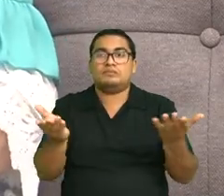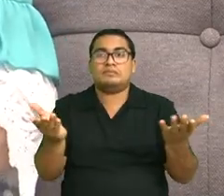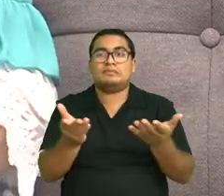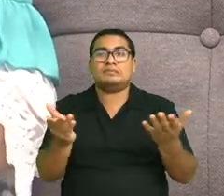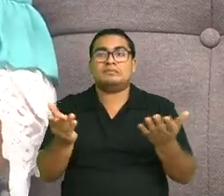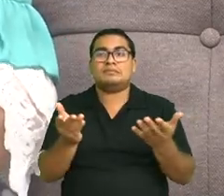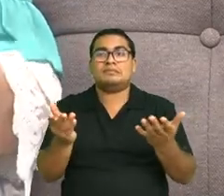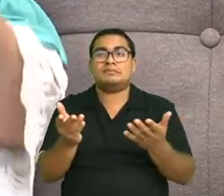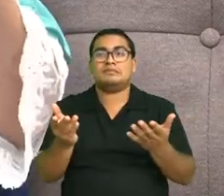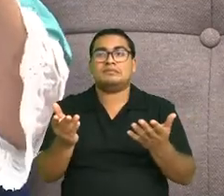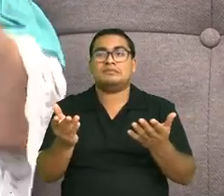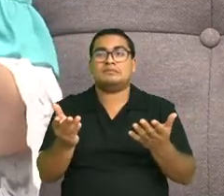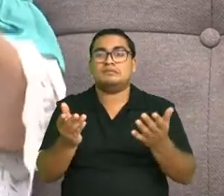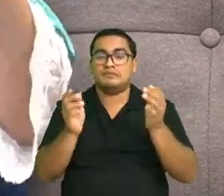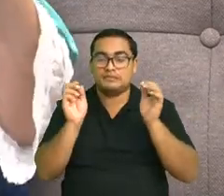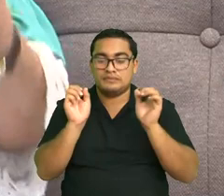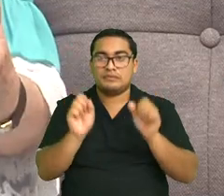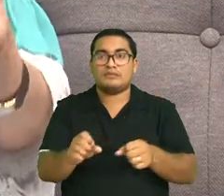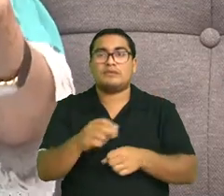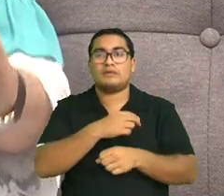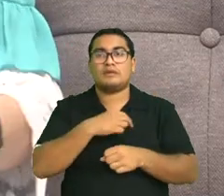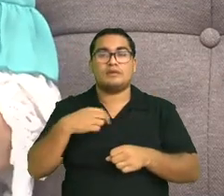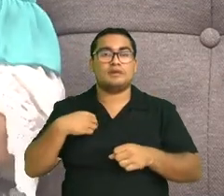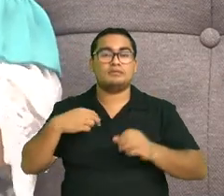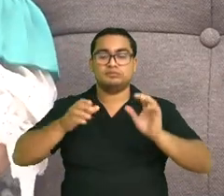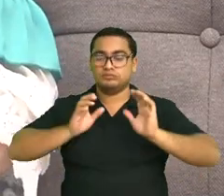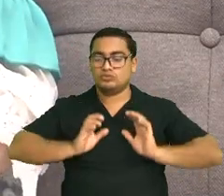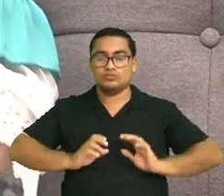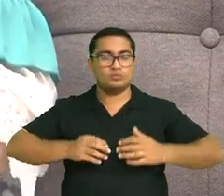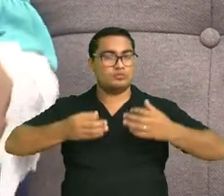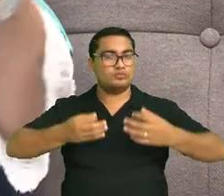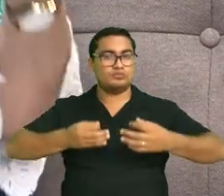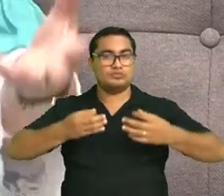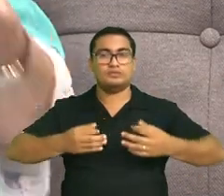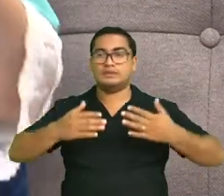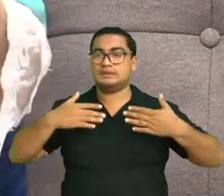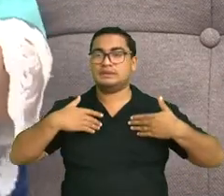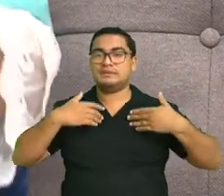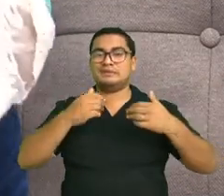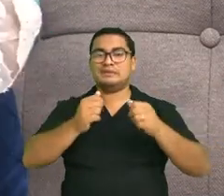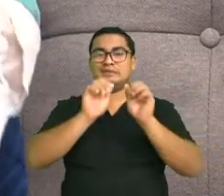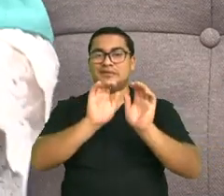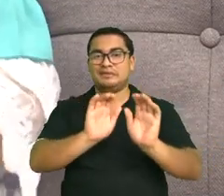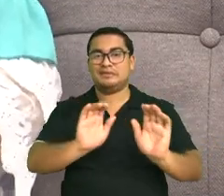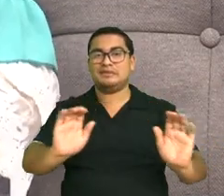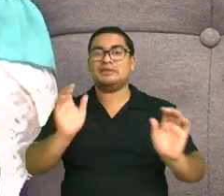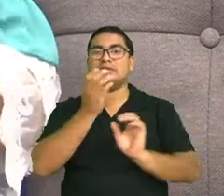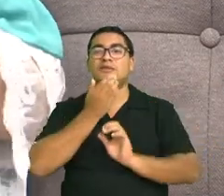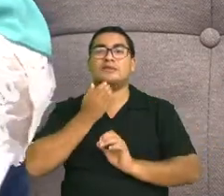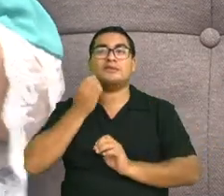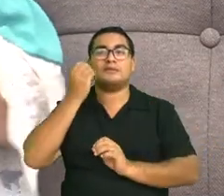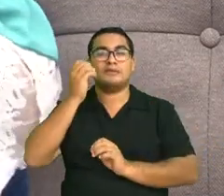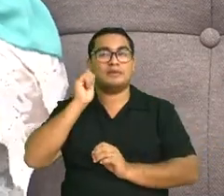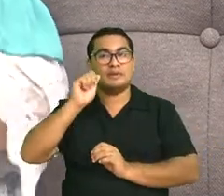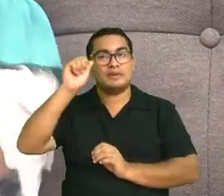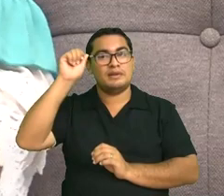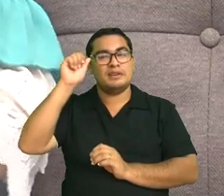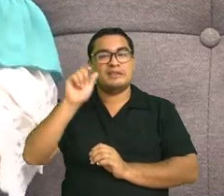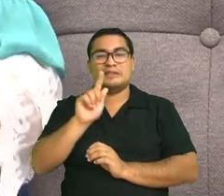claro, capacidades físico-motoras, ¿verdad? Sí. En los niños, en los jóvenes y en los adultos. Creo que